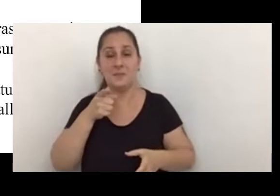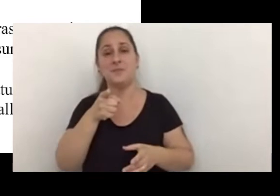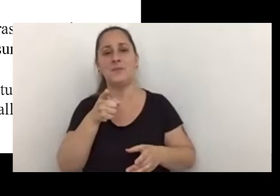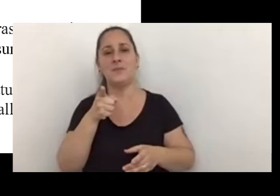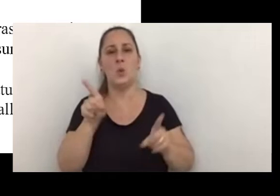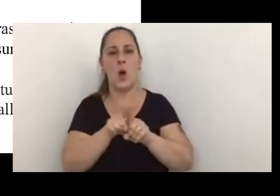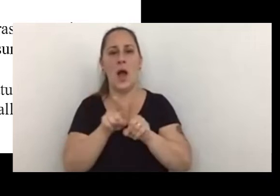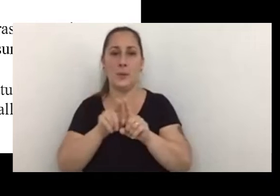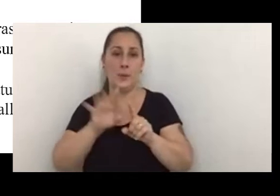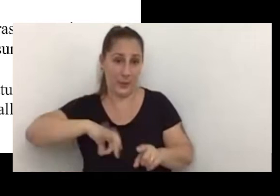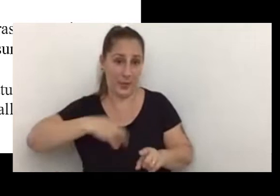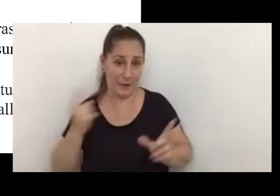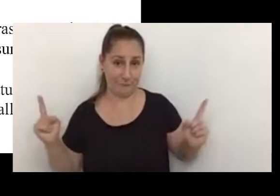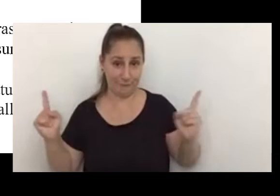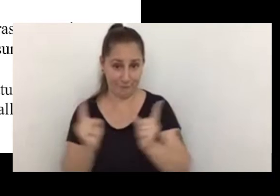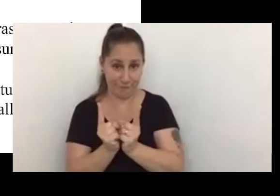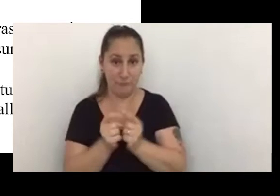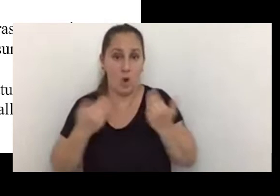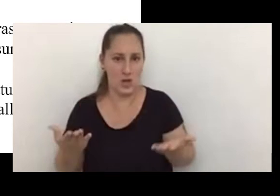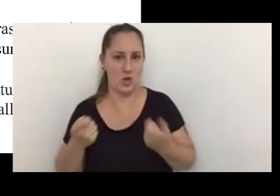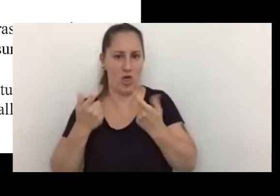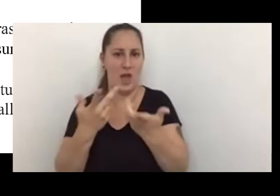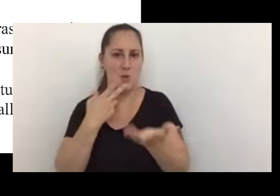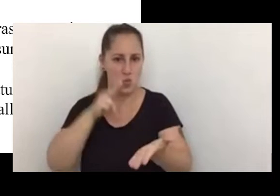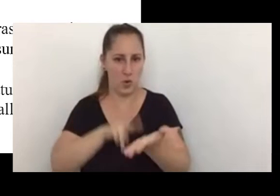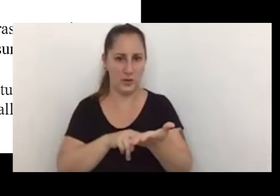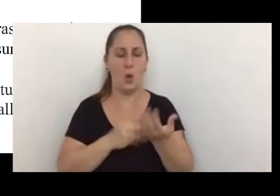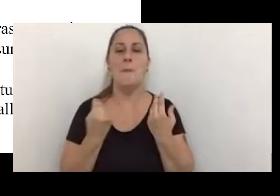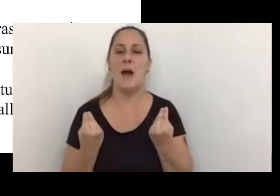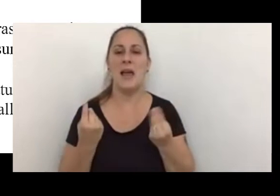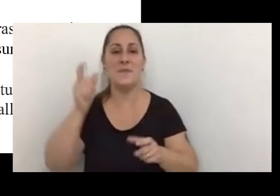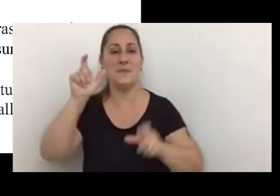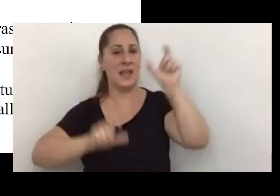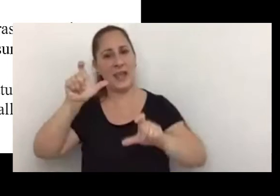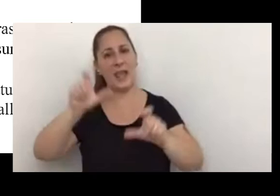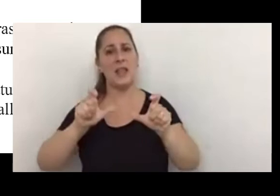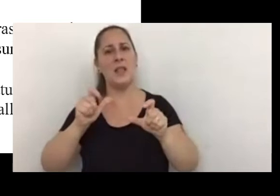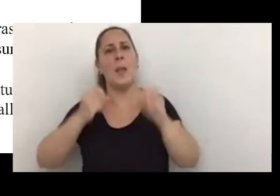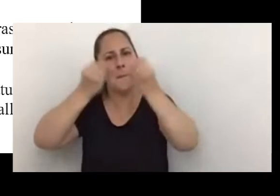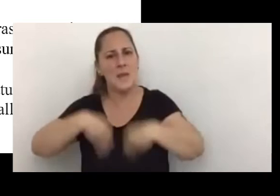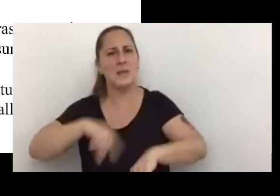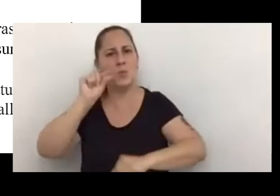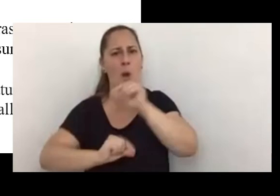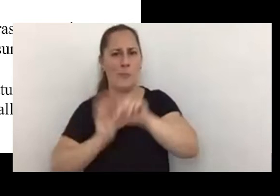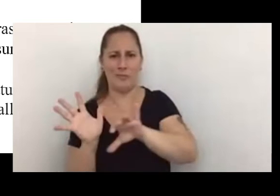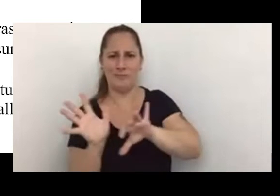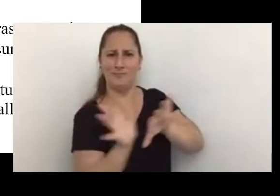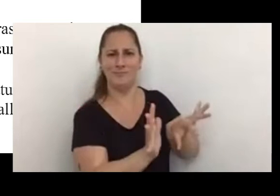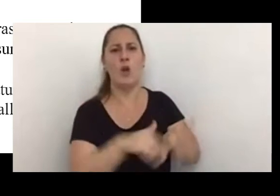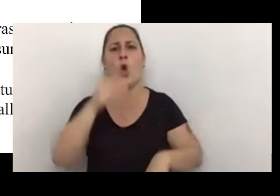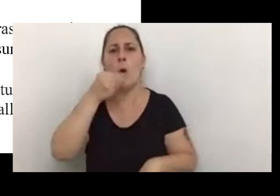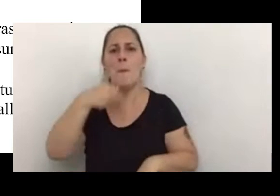esperanza de vida y por eso se aplica este impuesto, para que la gente empiece a comer más sano. Tienen un alto grado de